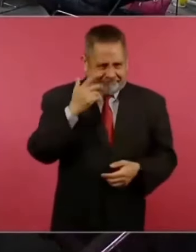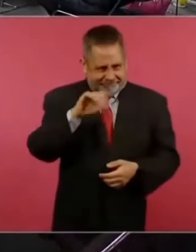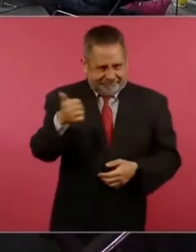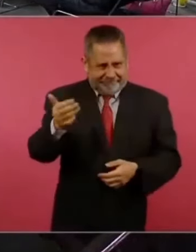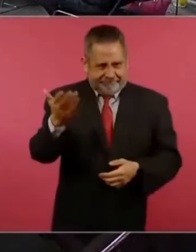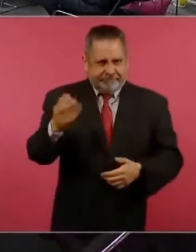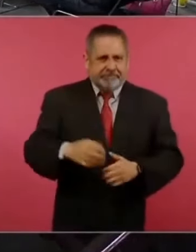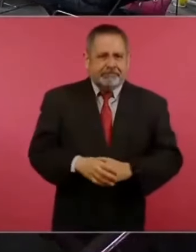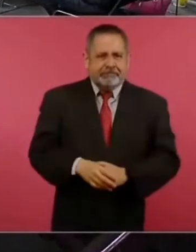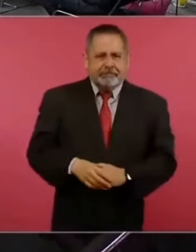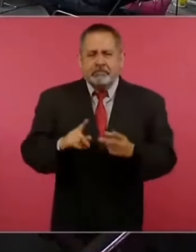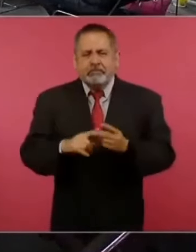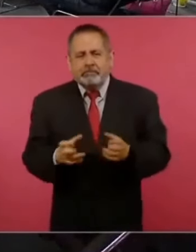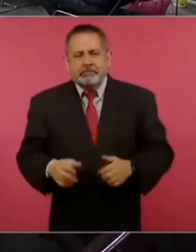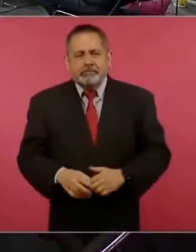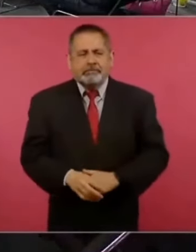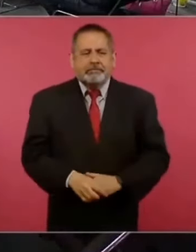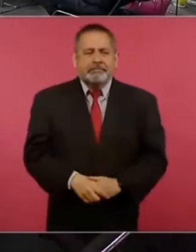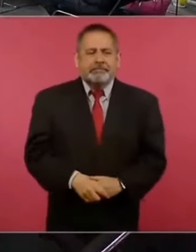¿Dónde está?